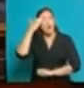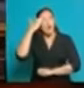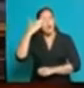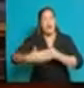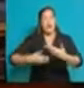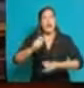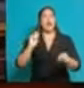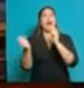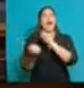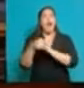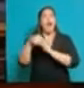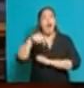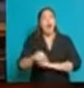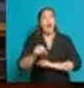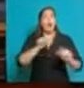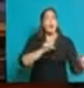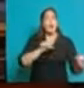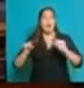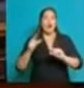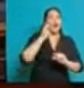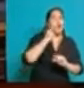verdadera crianza compartida.